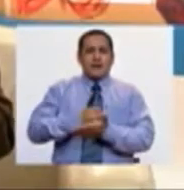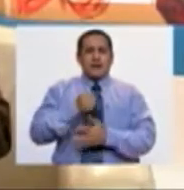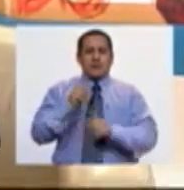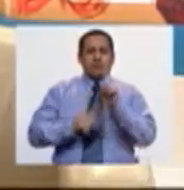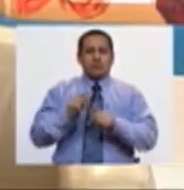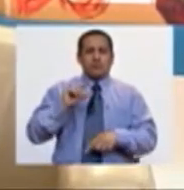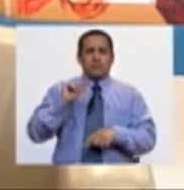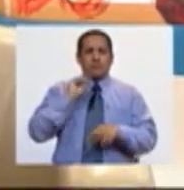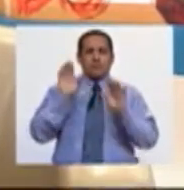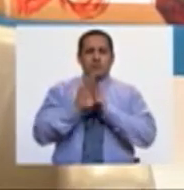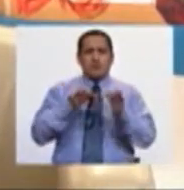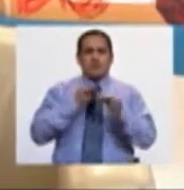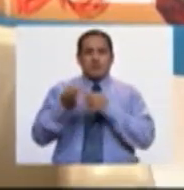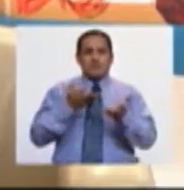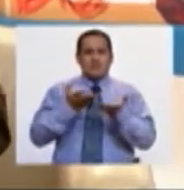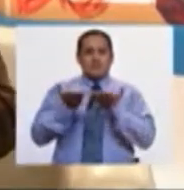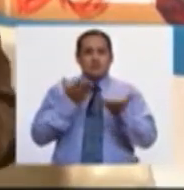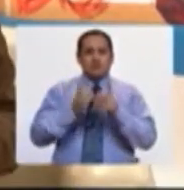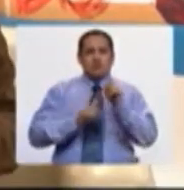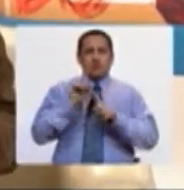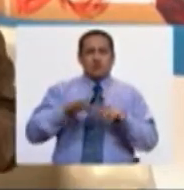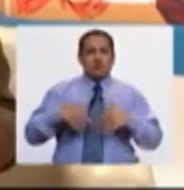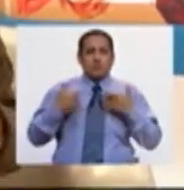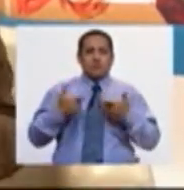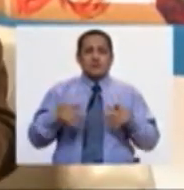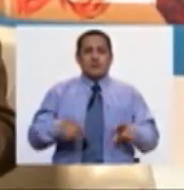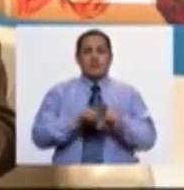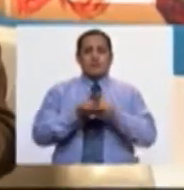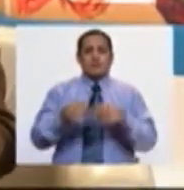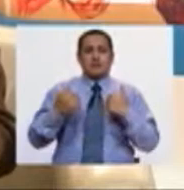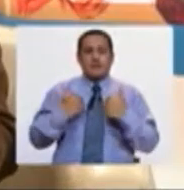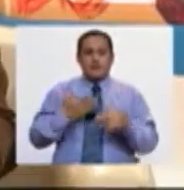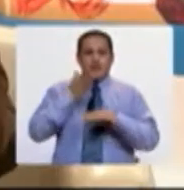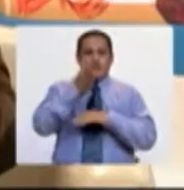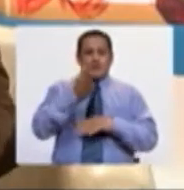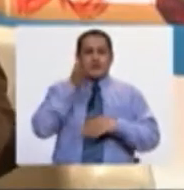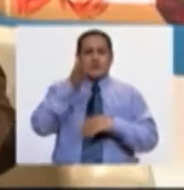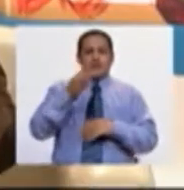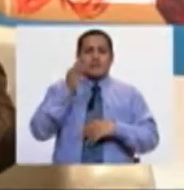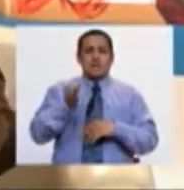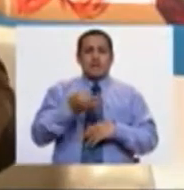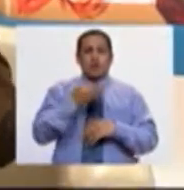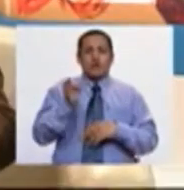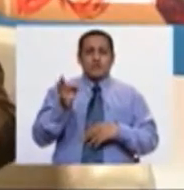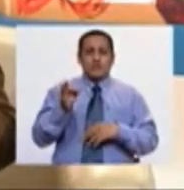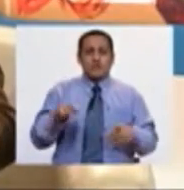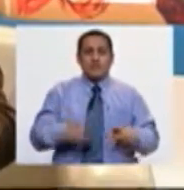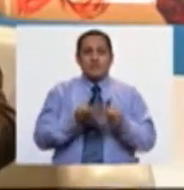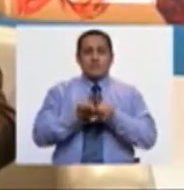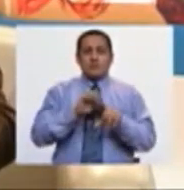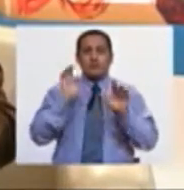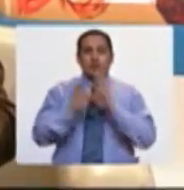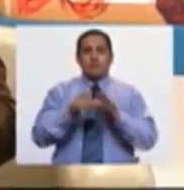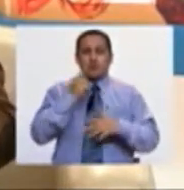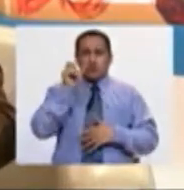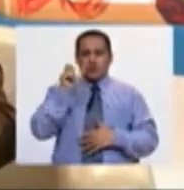un poco que quedaban por fuera del servicio y a los que no podían, pues bueno, tenían que acudir sí o sí. Para hablar de este tema nos acompaña